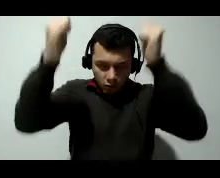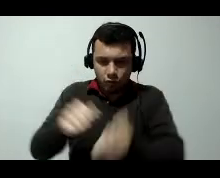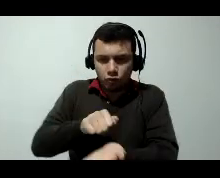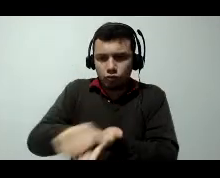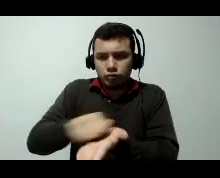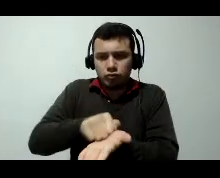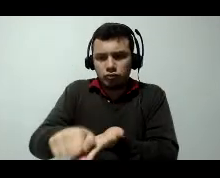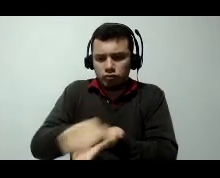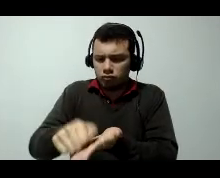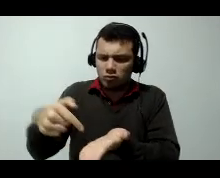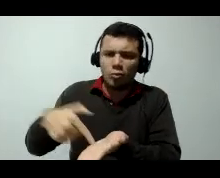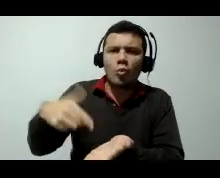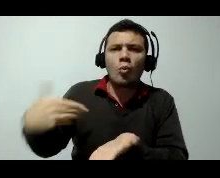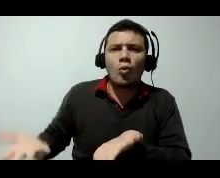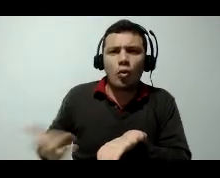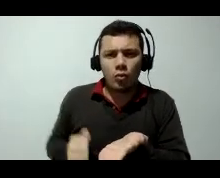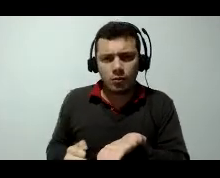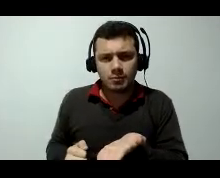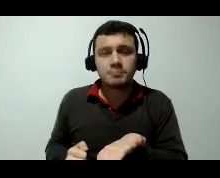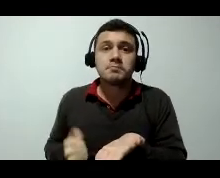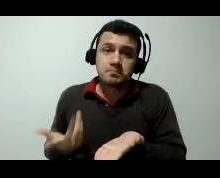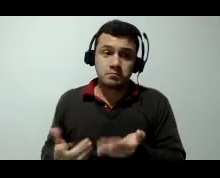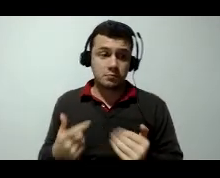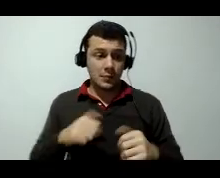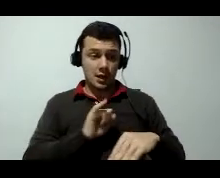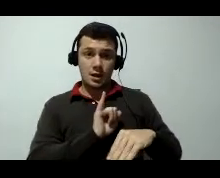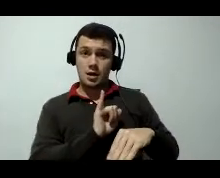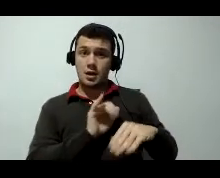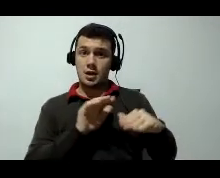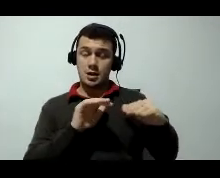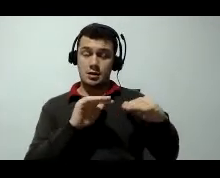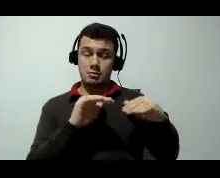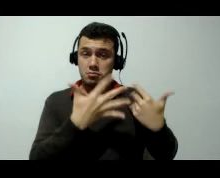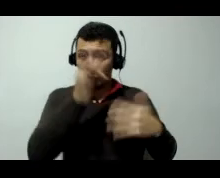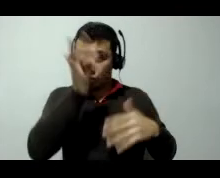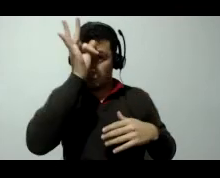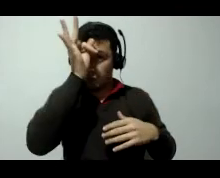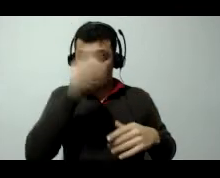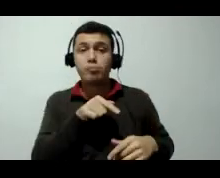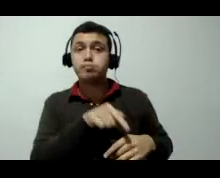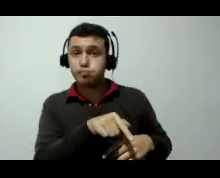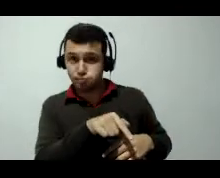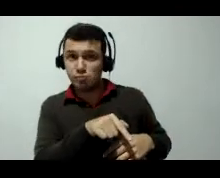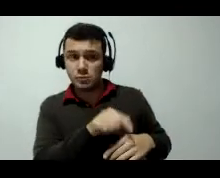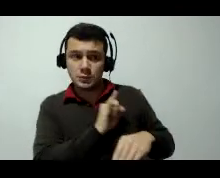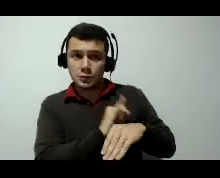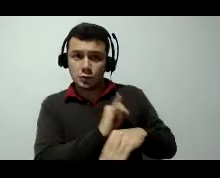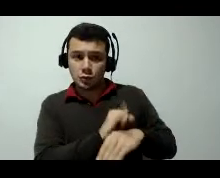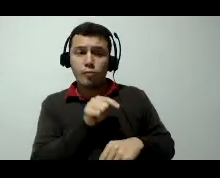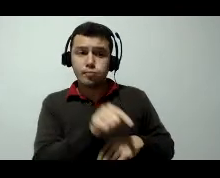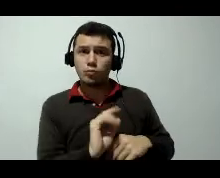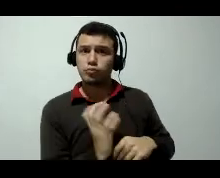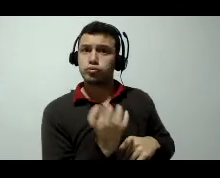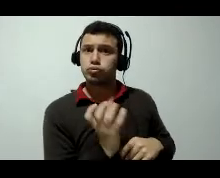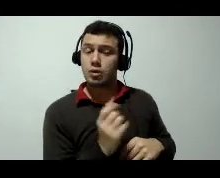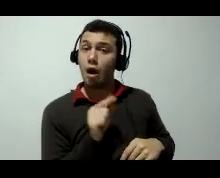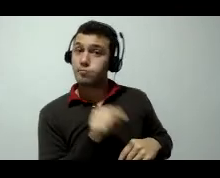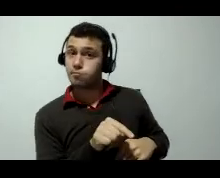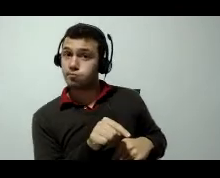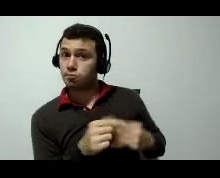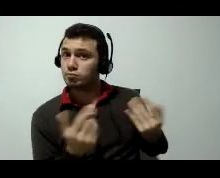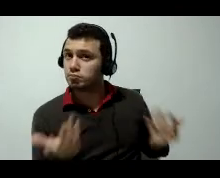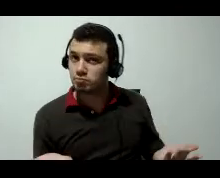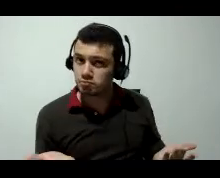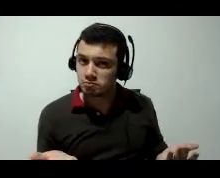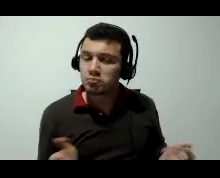proceso de lavado? ¿Tengo la lavandería en mi institución o la lavandería es externa? ¿Cómo voy a garantizar yo siempre que haya flujo de estos elementos